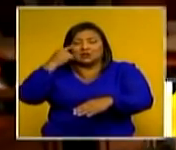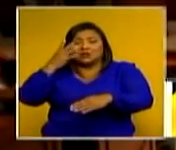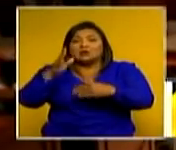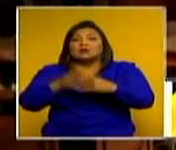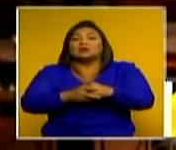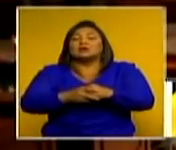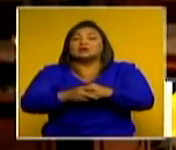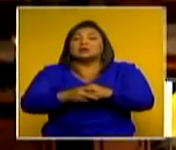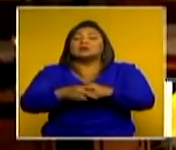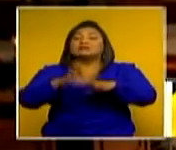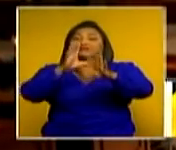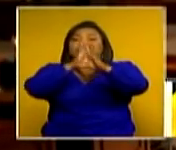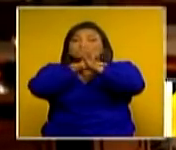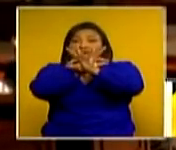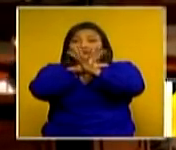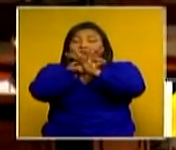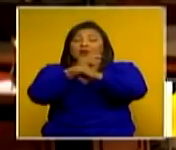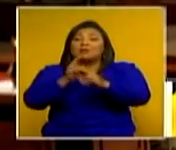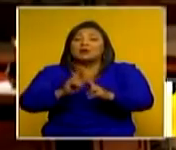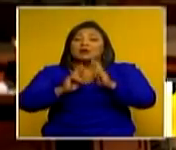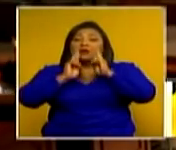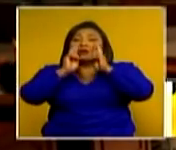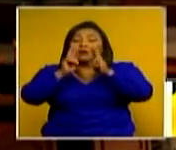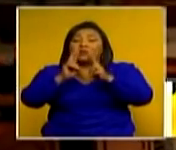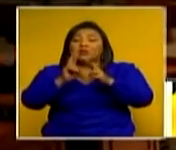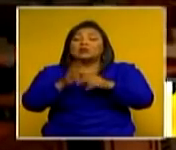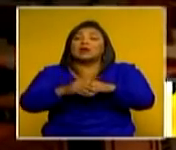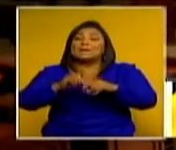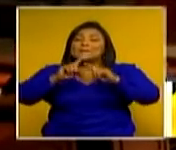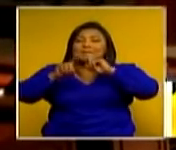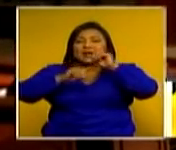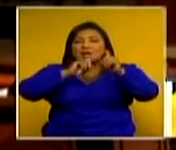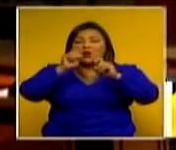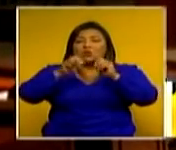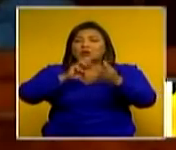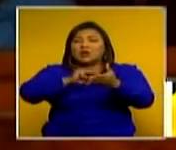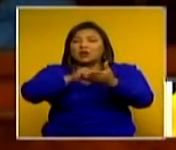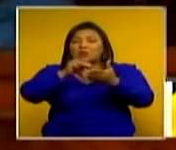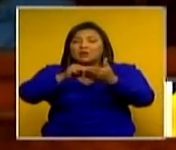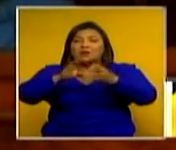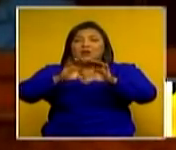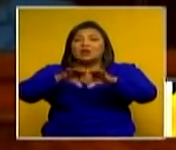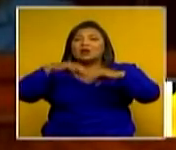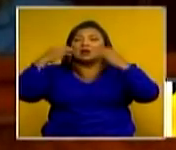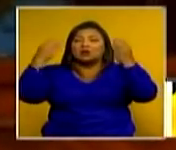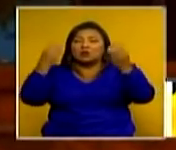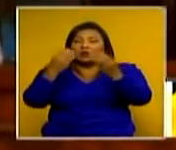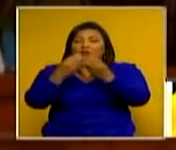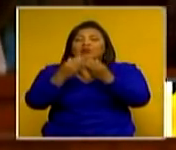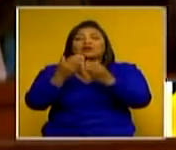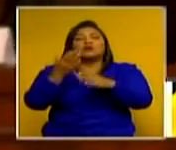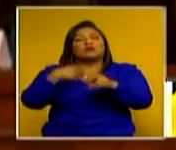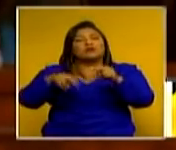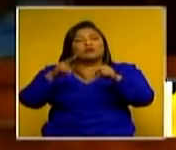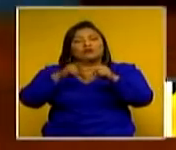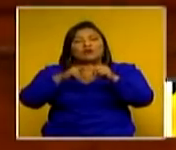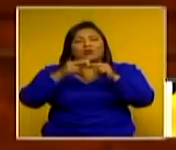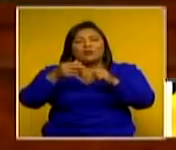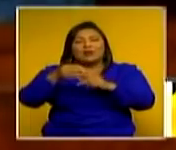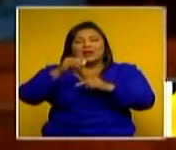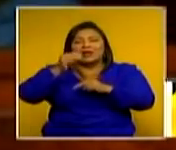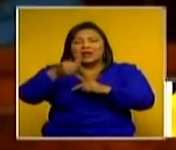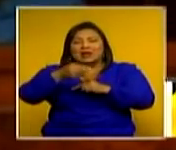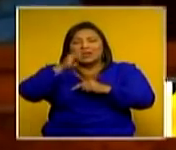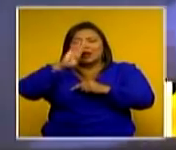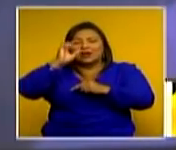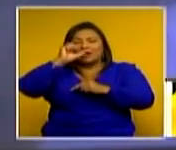conectado viesca y para responder las preguntas de los miembros de la comisión ocasional en torno al caso gabela el